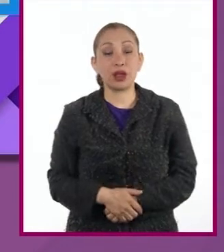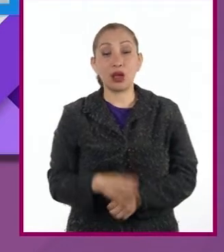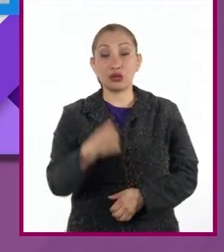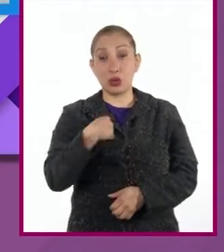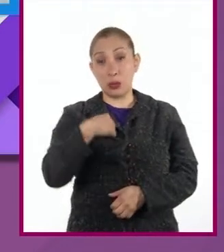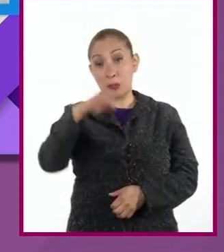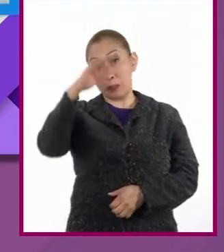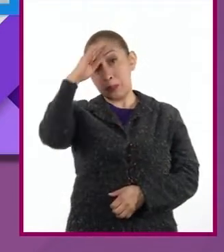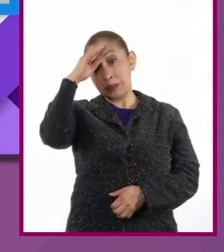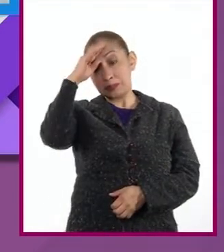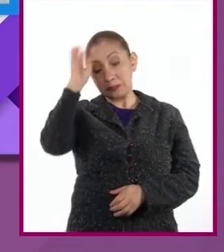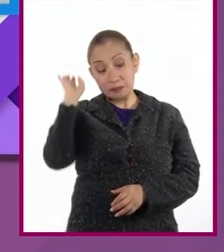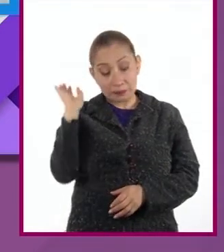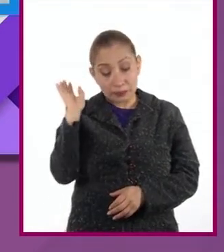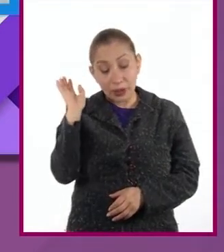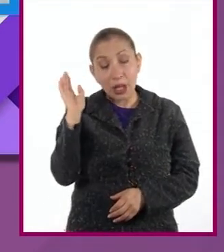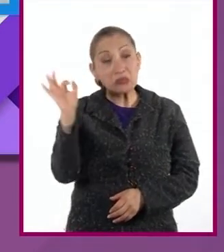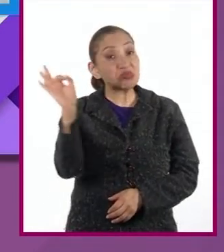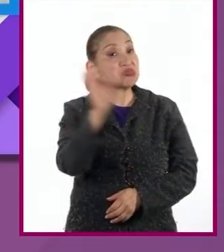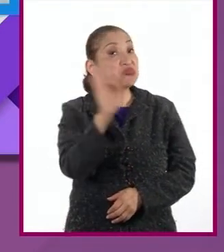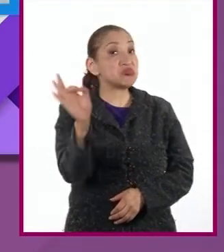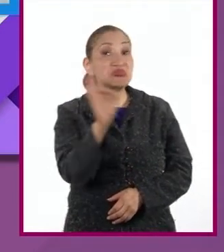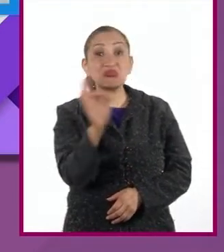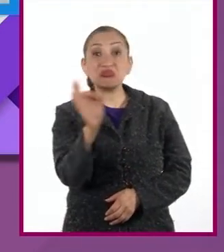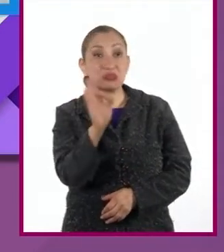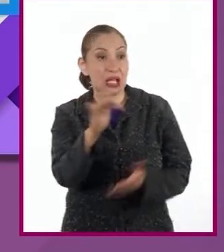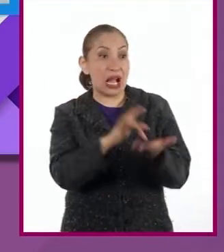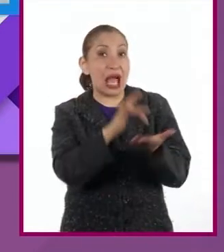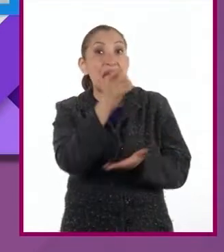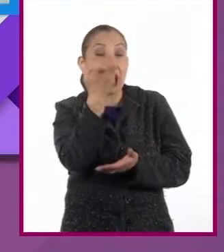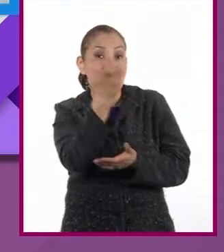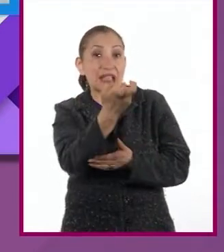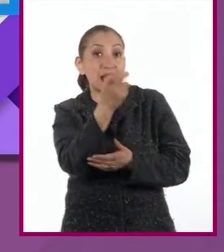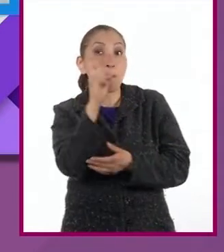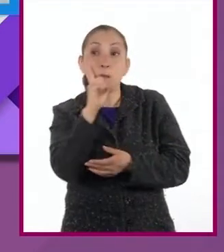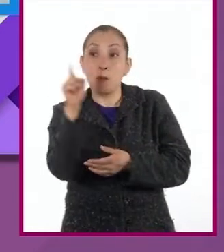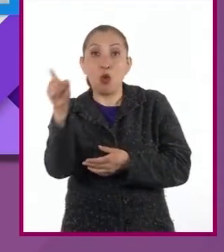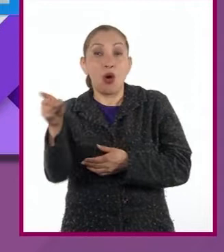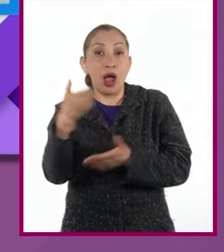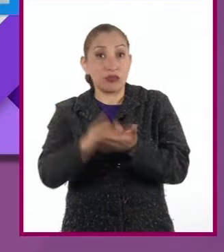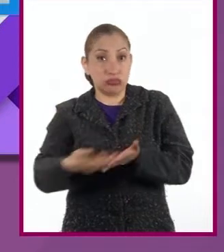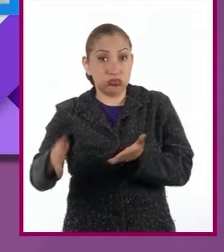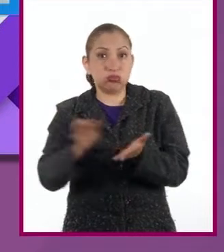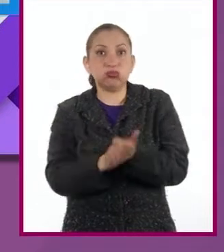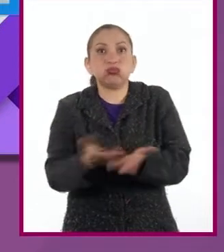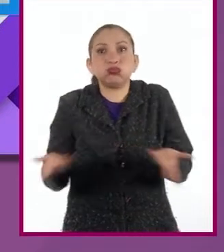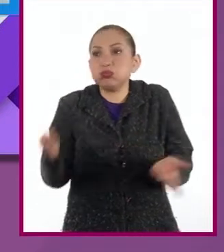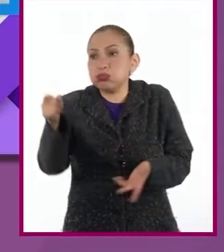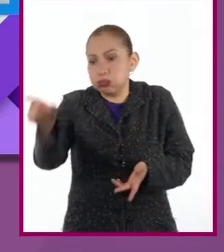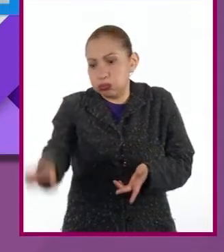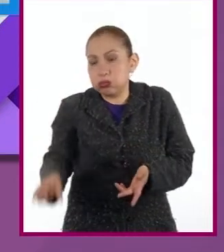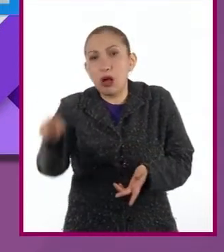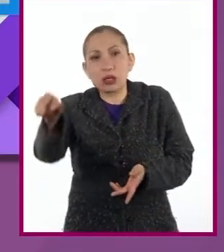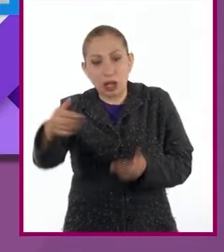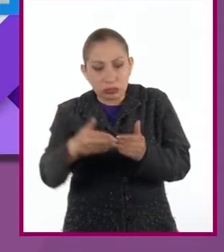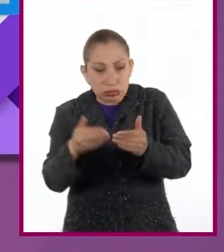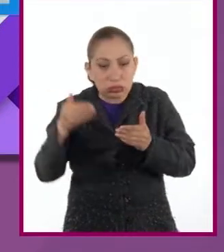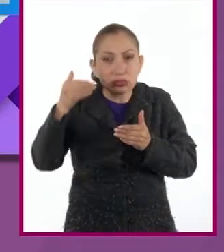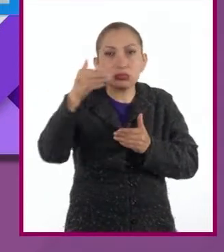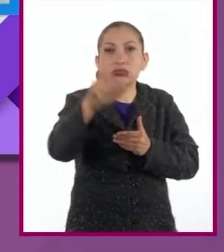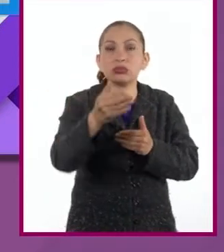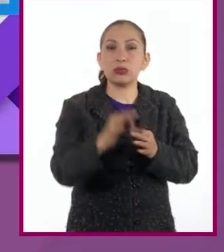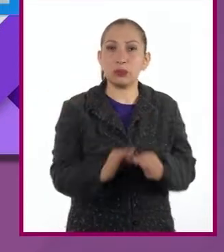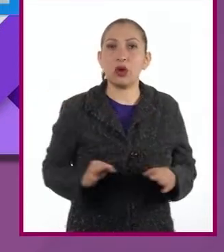opino que si no hubiera sido gracias a esas mujeres valientes por dar ese paso tan